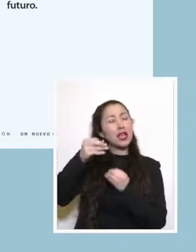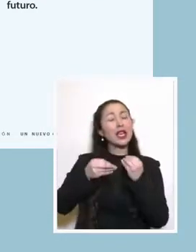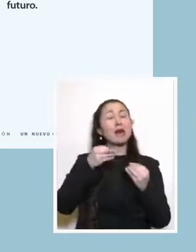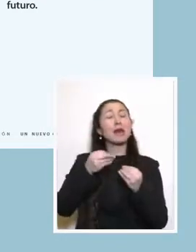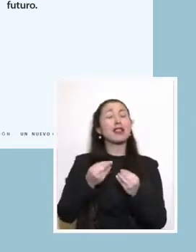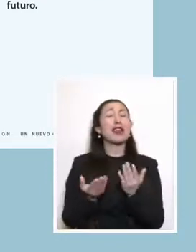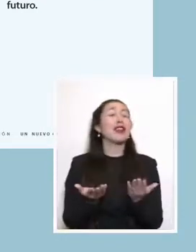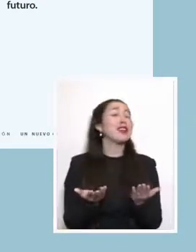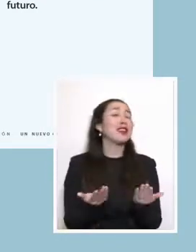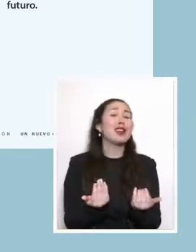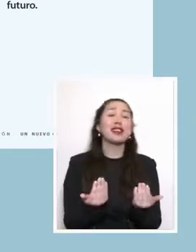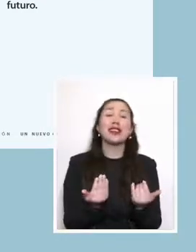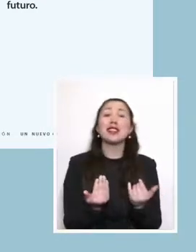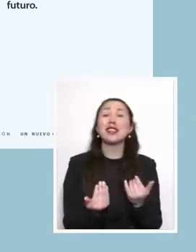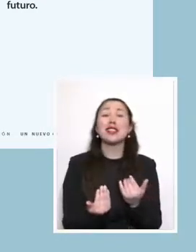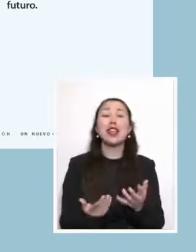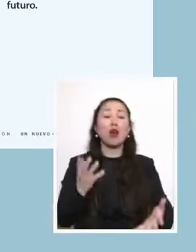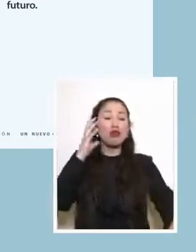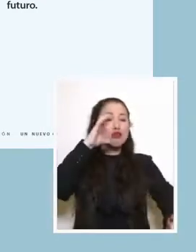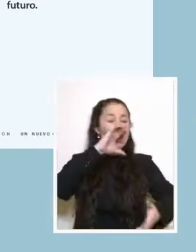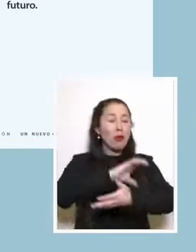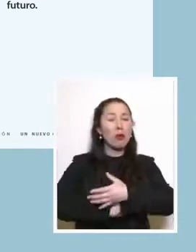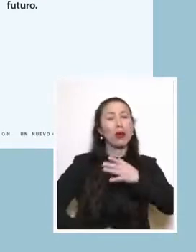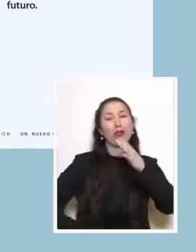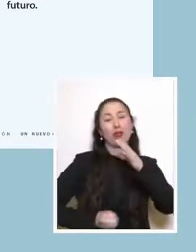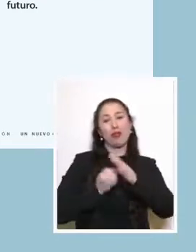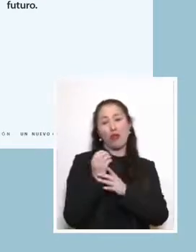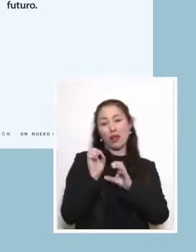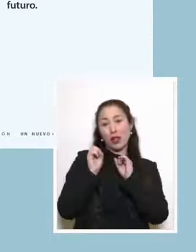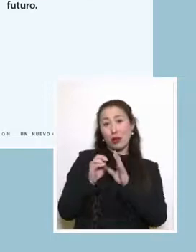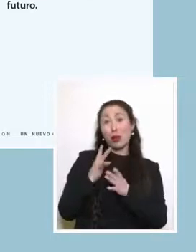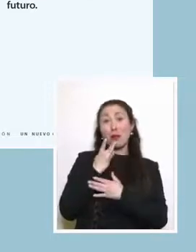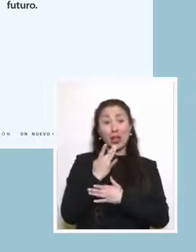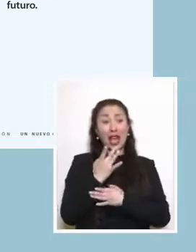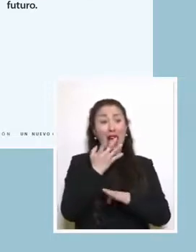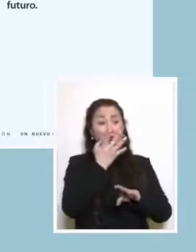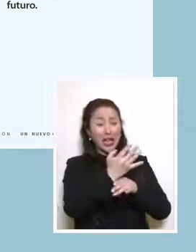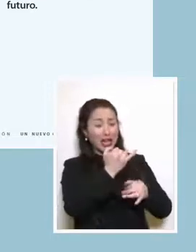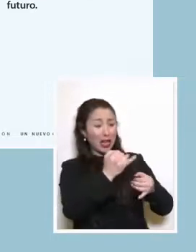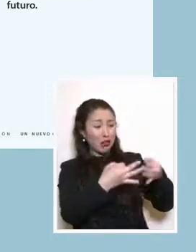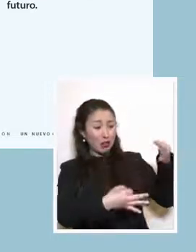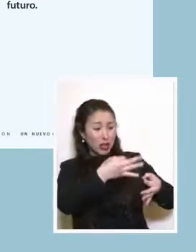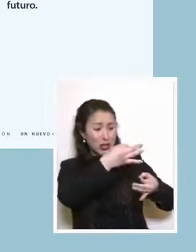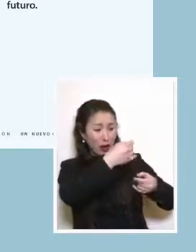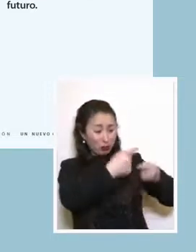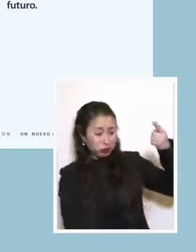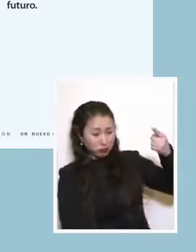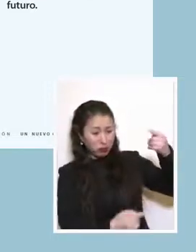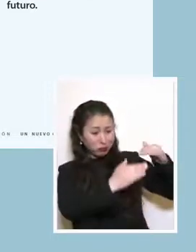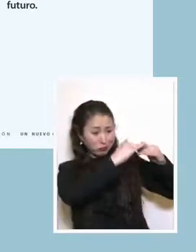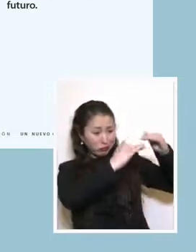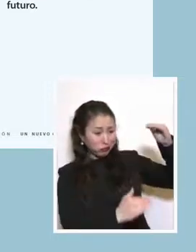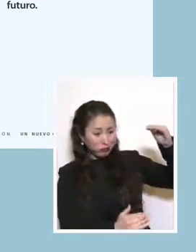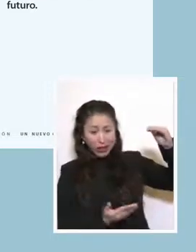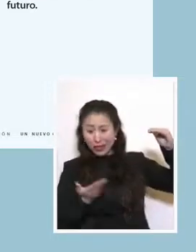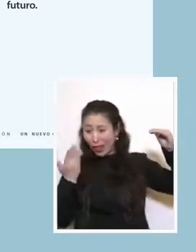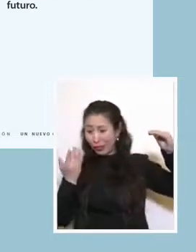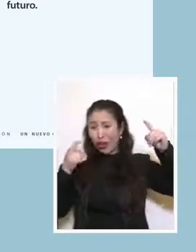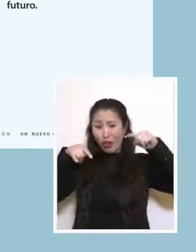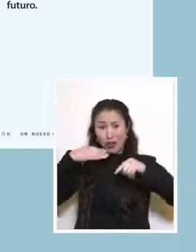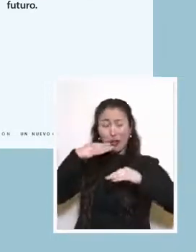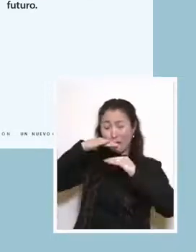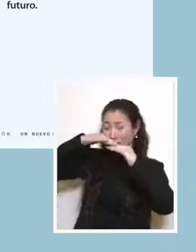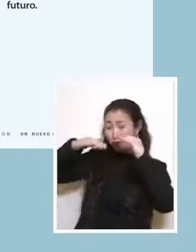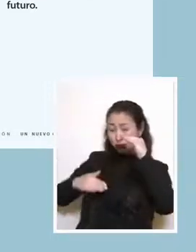contrato social para la educación, para reparar las injusticias del pasado y las de hoy,